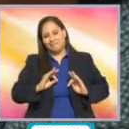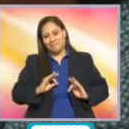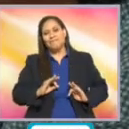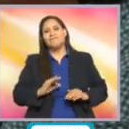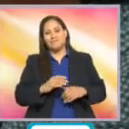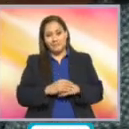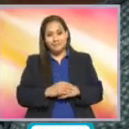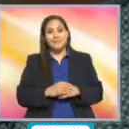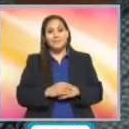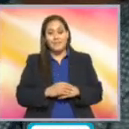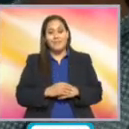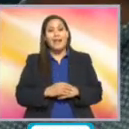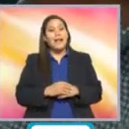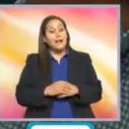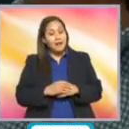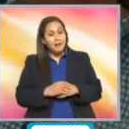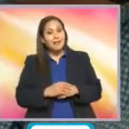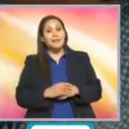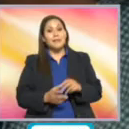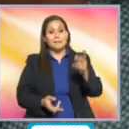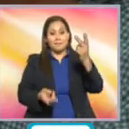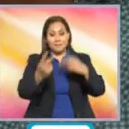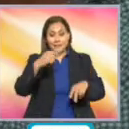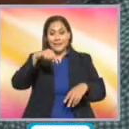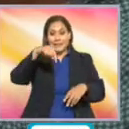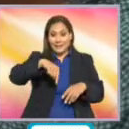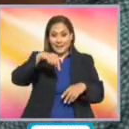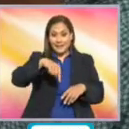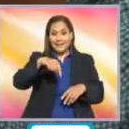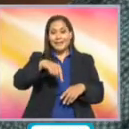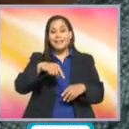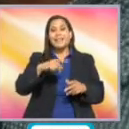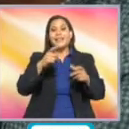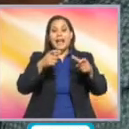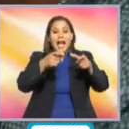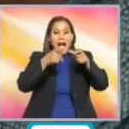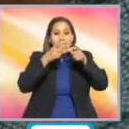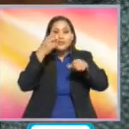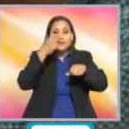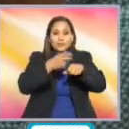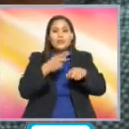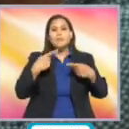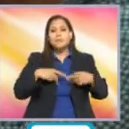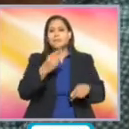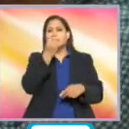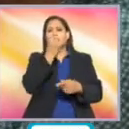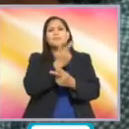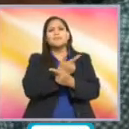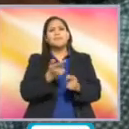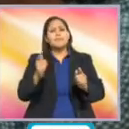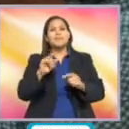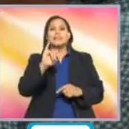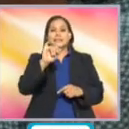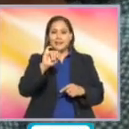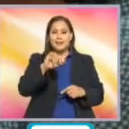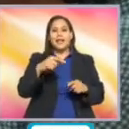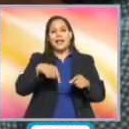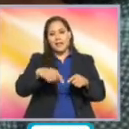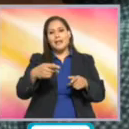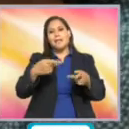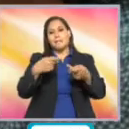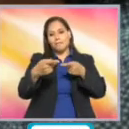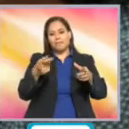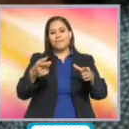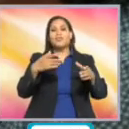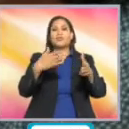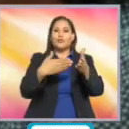la gente aquí. Ya, y entonces se vino acá a hacer sus tostadas y que la gente coma. Sí, ajá, y aquí las preparamos, ahí